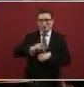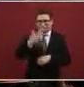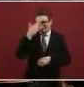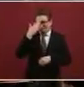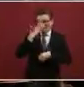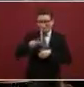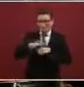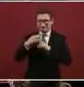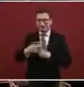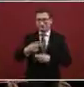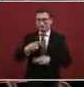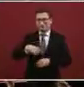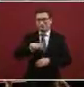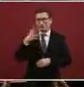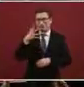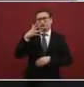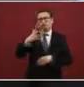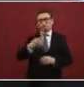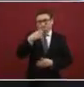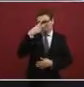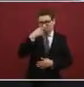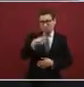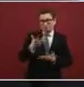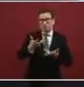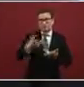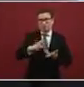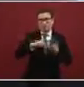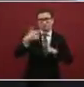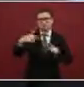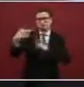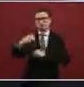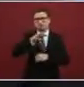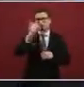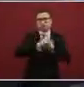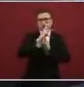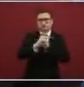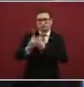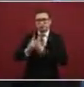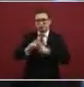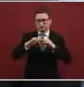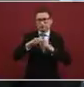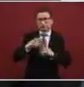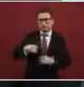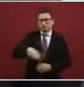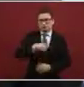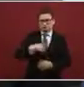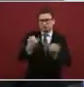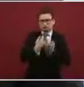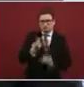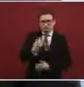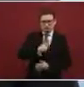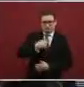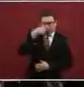el futuro de nuestra diplomacia, de la presencia de México en el mundo y de nosotros mismos, de nuestra identidad, porque